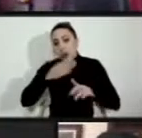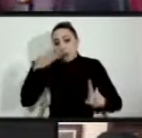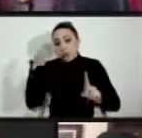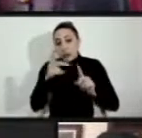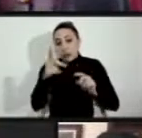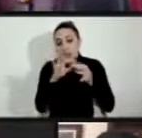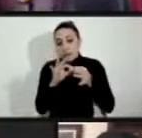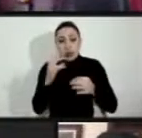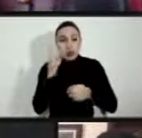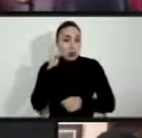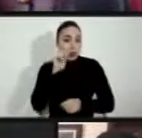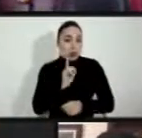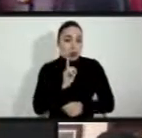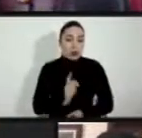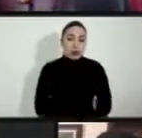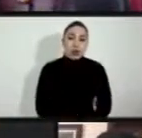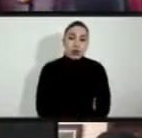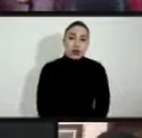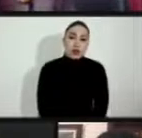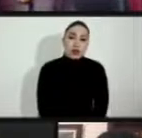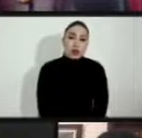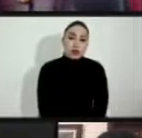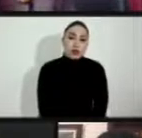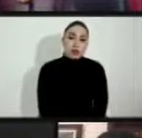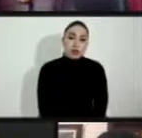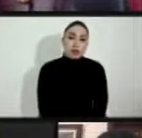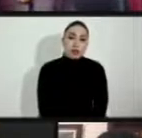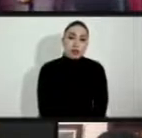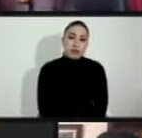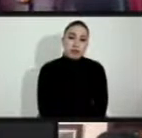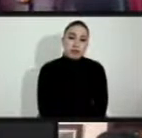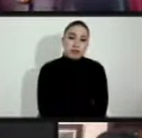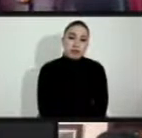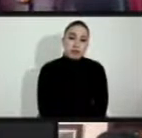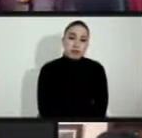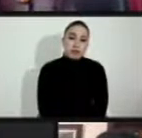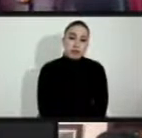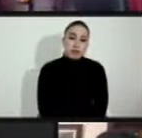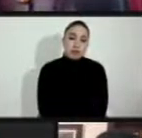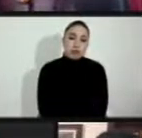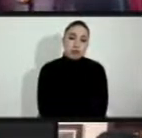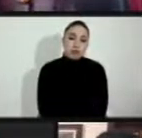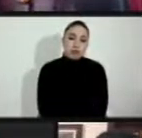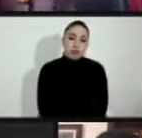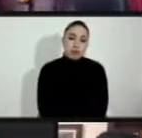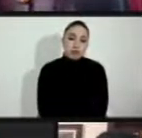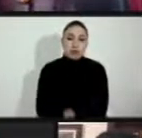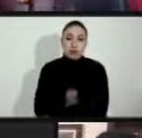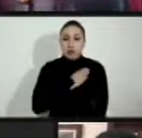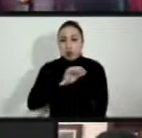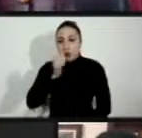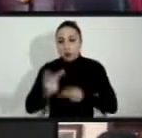Muy bien. ¿Podría hacerla así? ¿No hay nadie más que quiera hacer uso de la palabra?